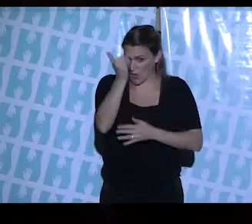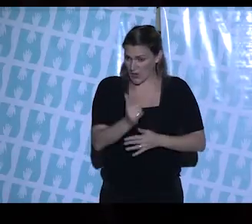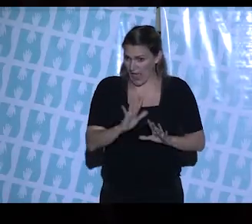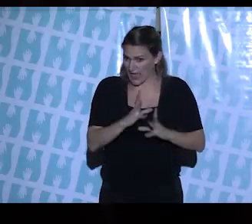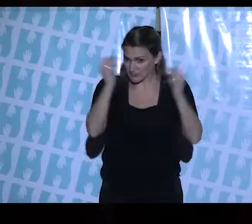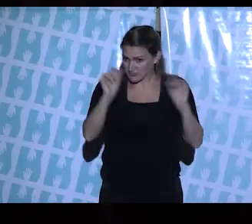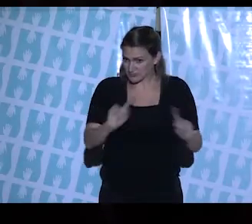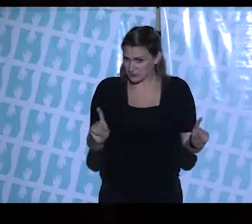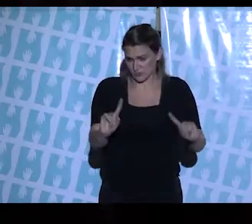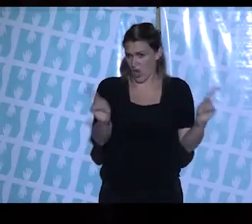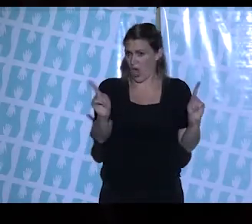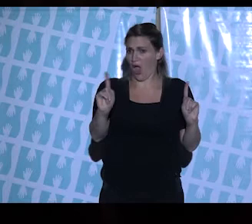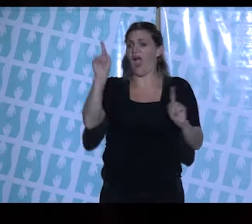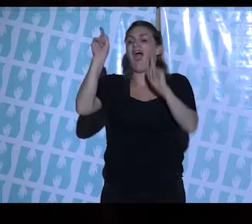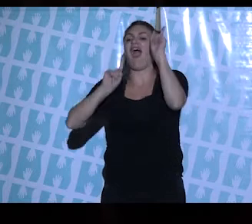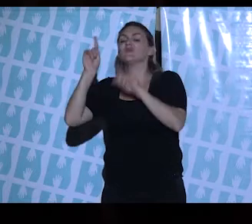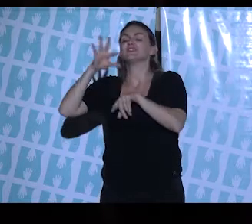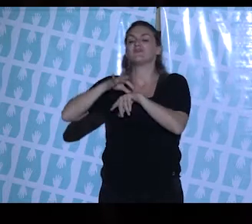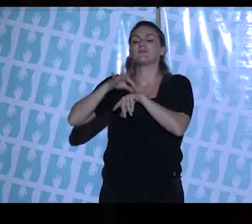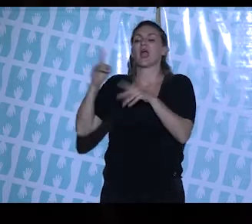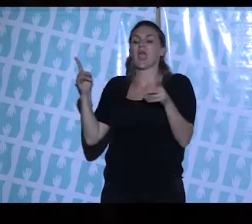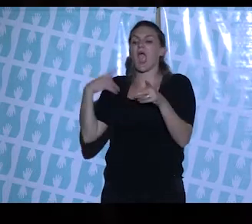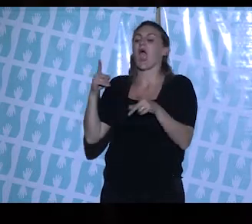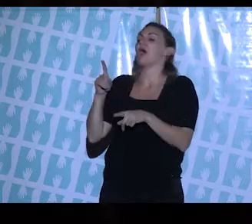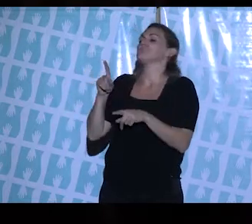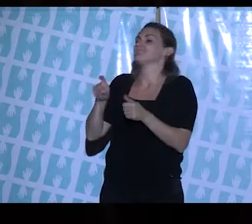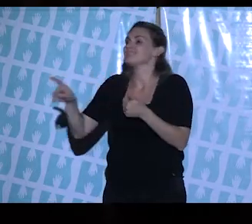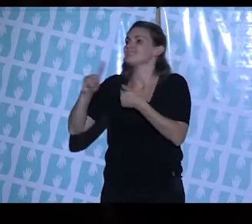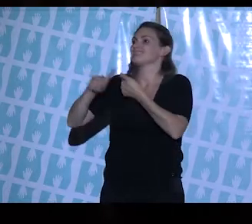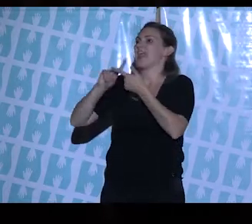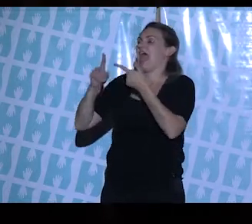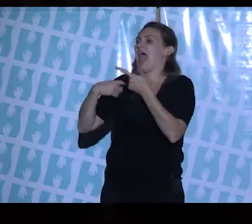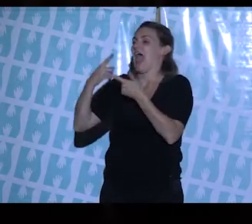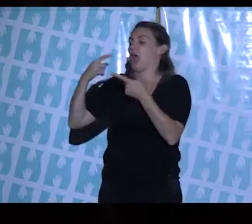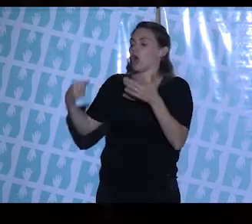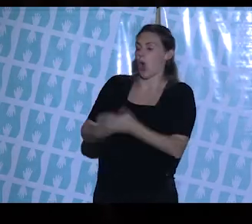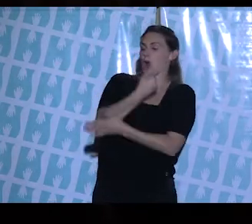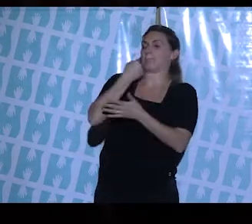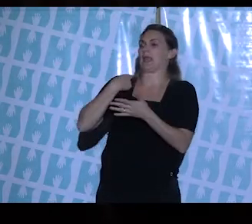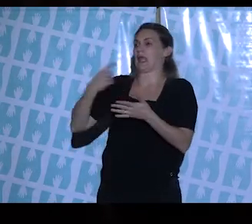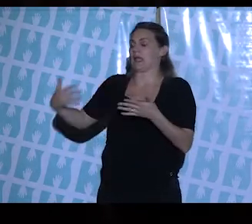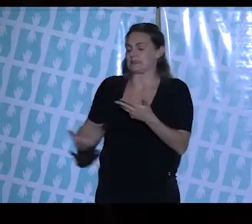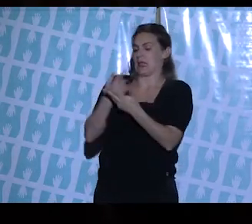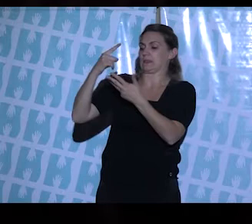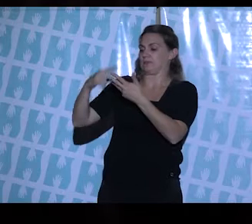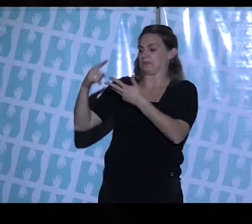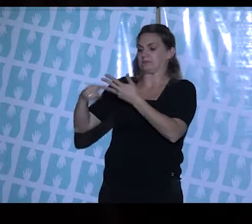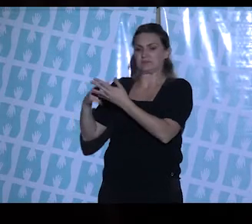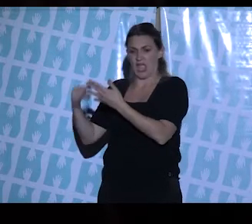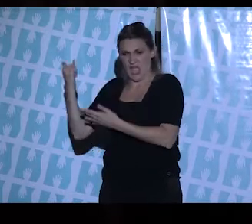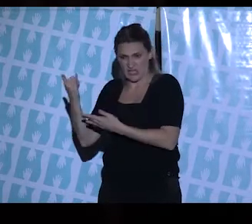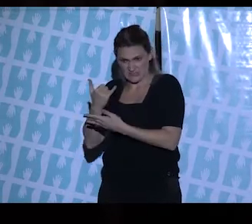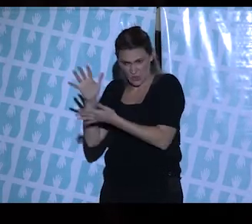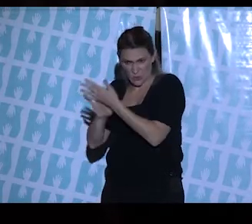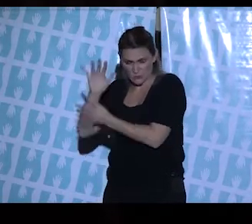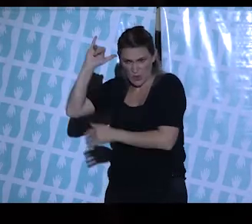algunos traumatismos, algunos tumores benignos, y paremos de contar. En la medicina la mayor parte de las enfermedades son